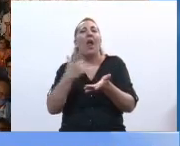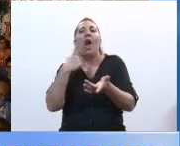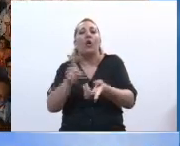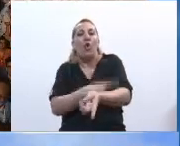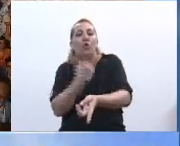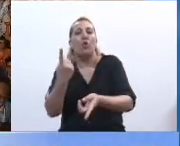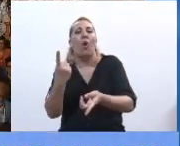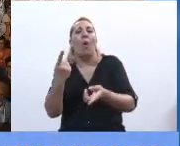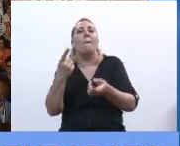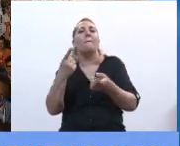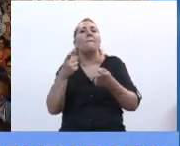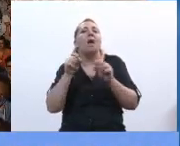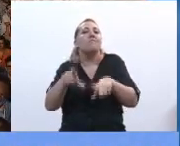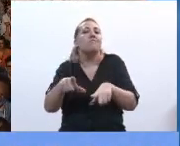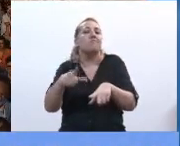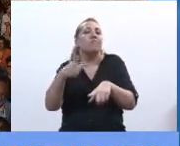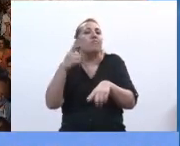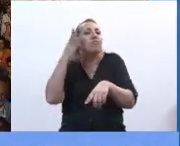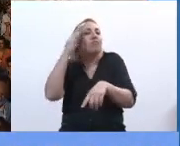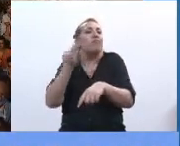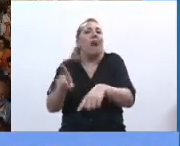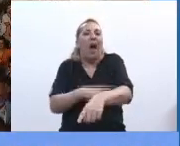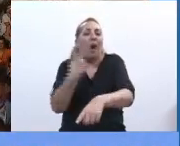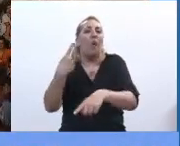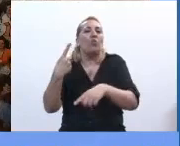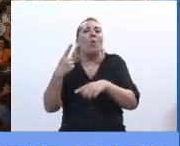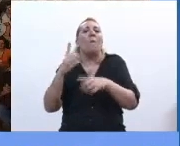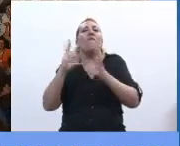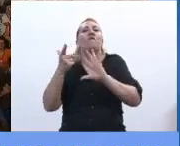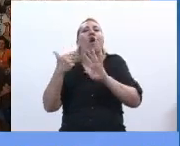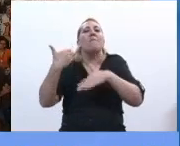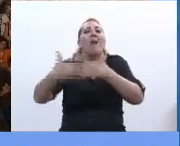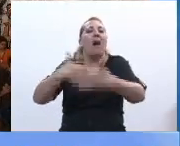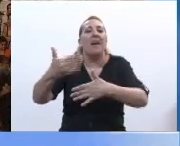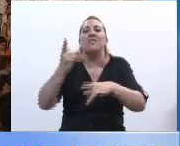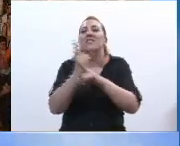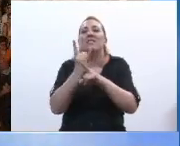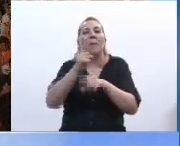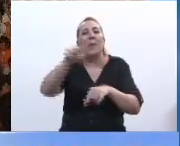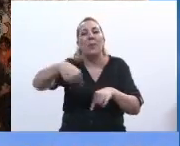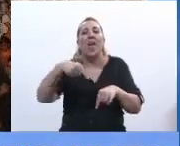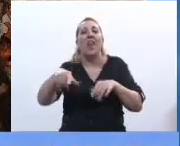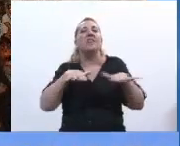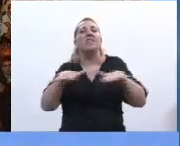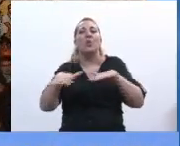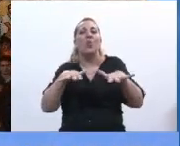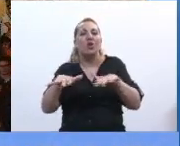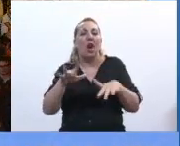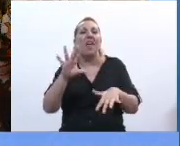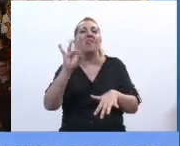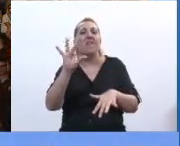con la tradición con la moralidad siempre nos llevan a este tipo de situaciones que son